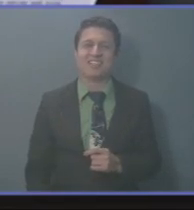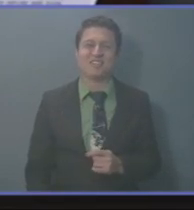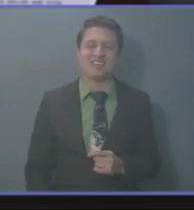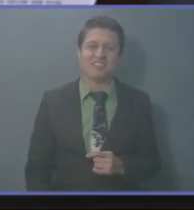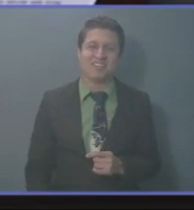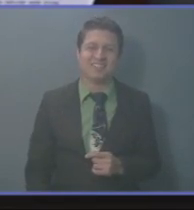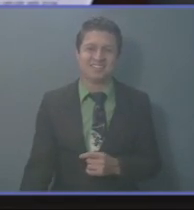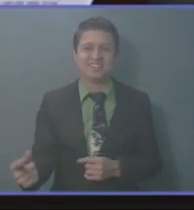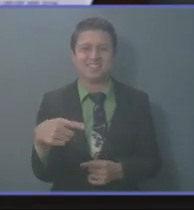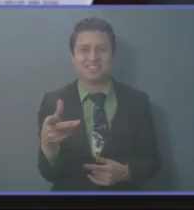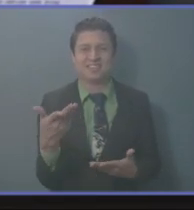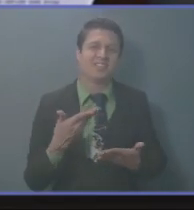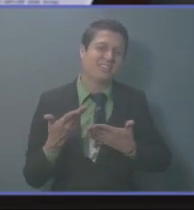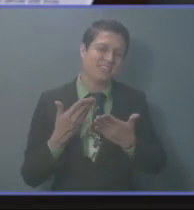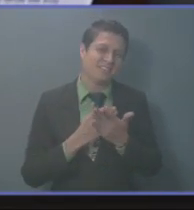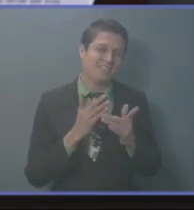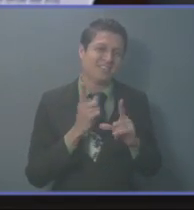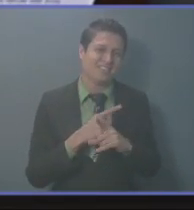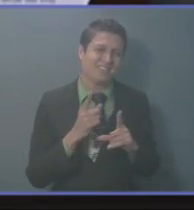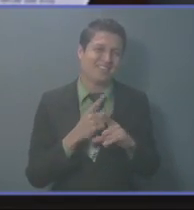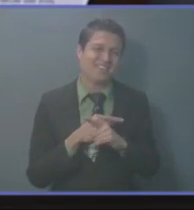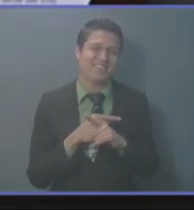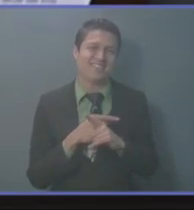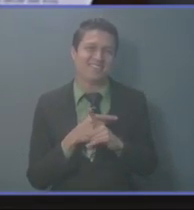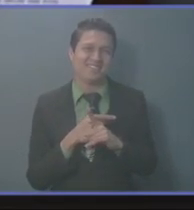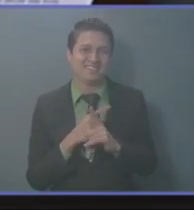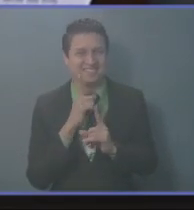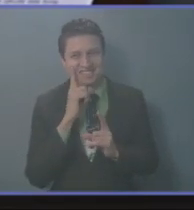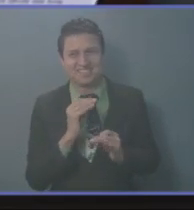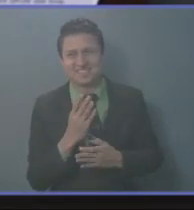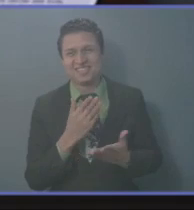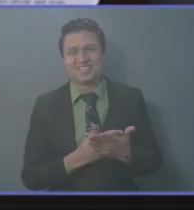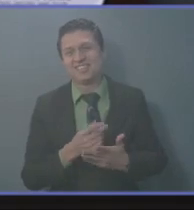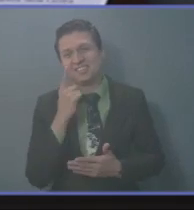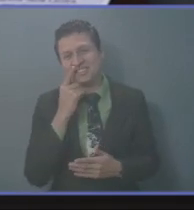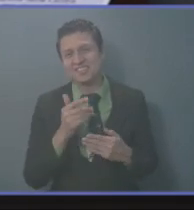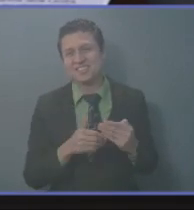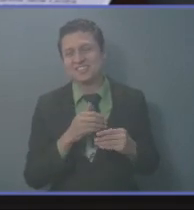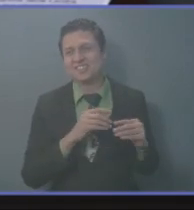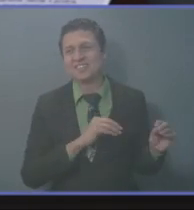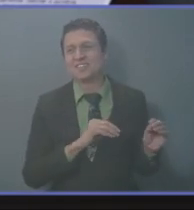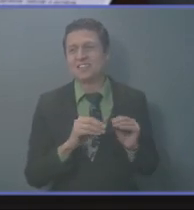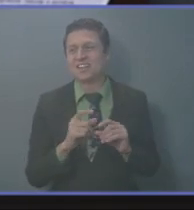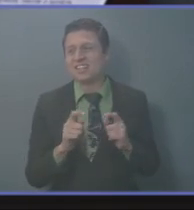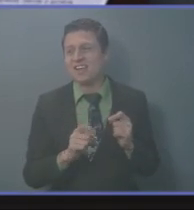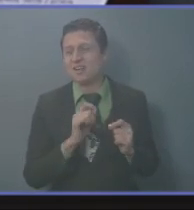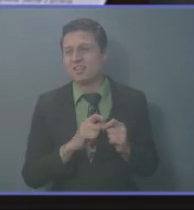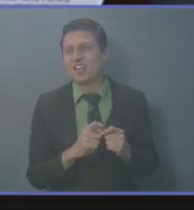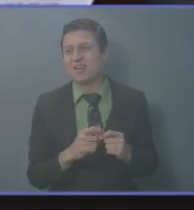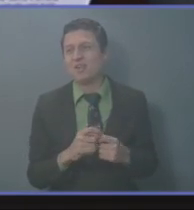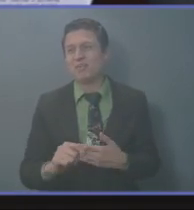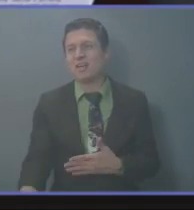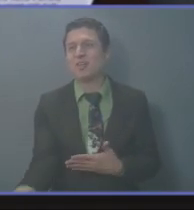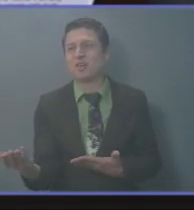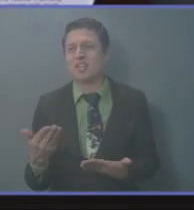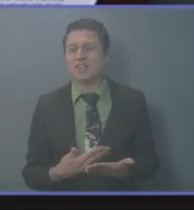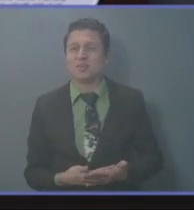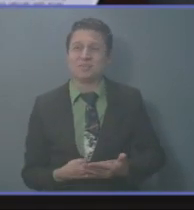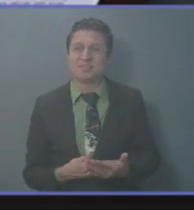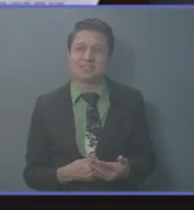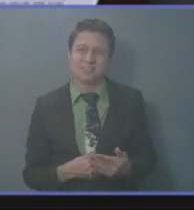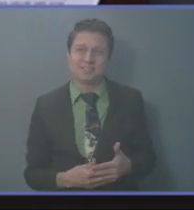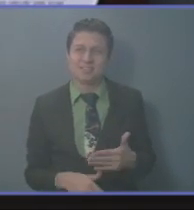y sus posteriores modificaciones, las cuales financieramente dificultan la competitividad de este último con la banca comercial privada,